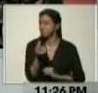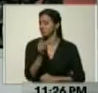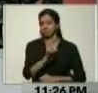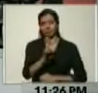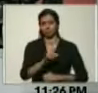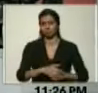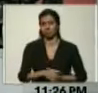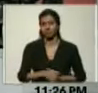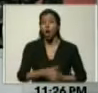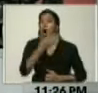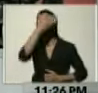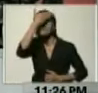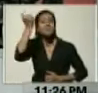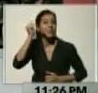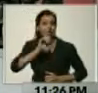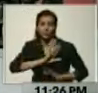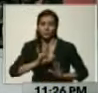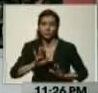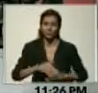Bájese de esa nube.